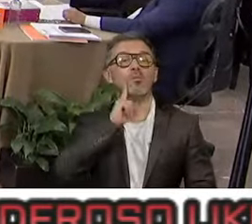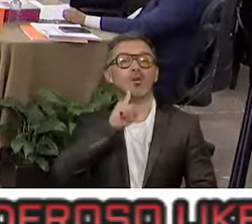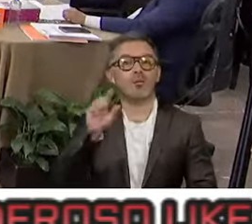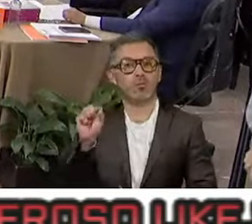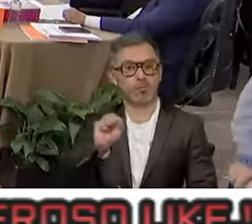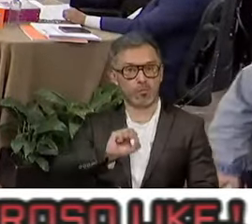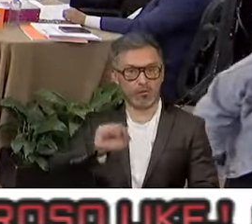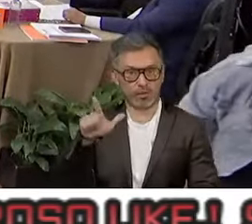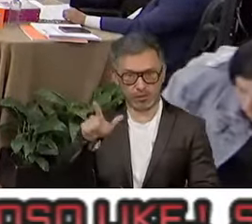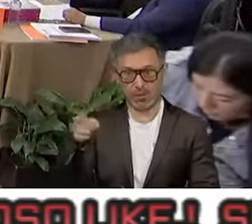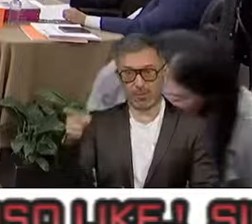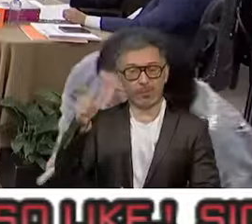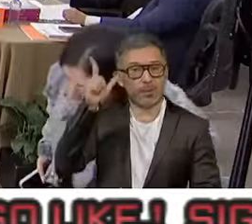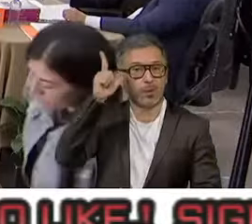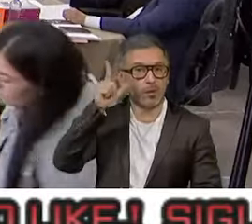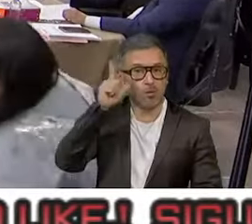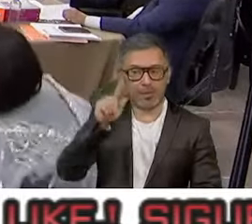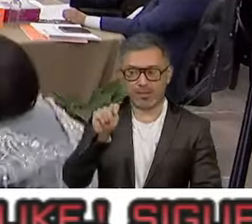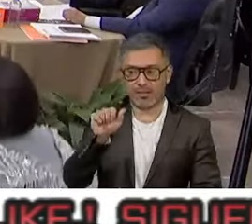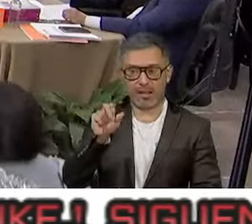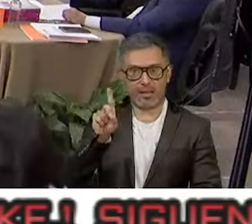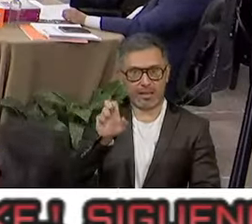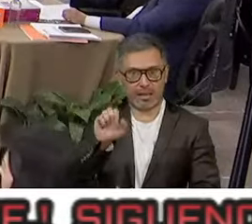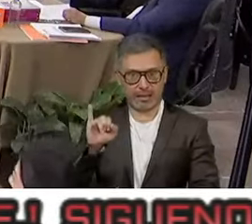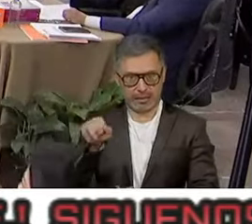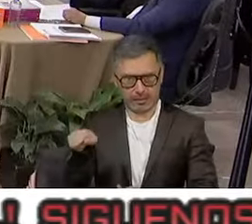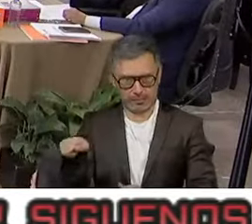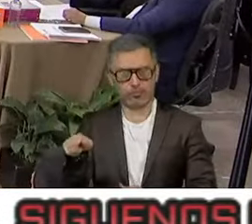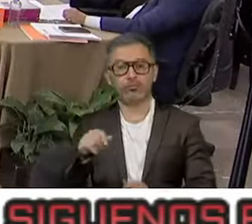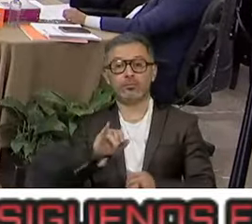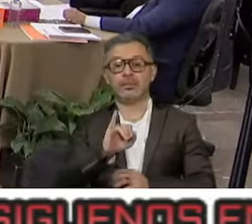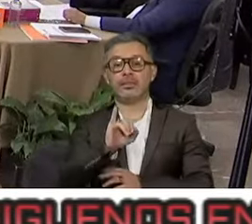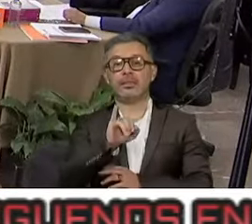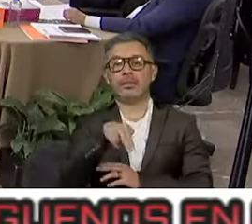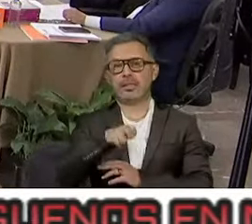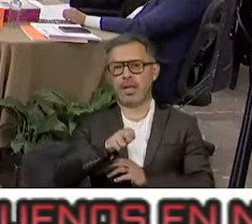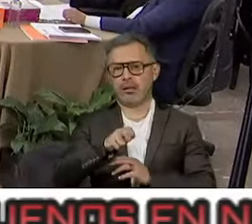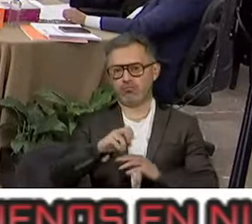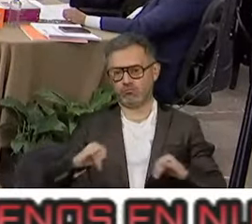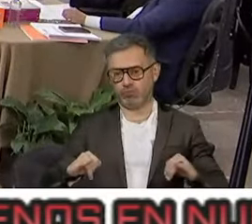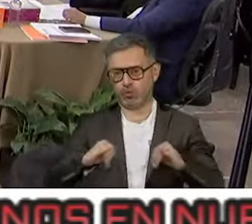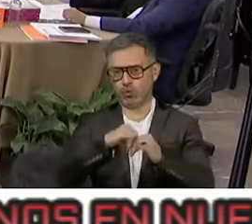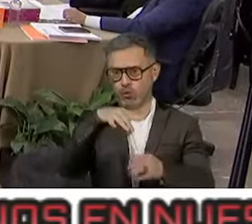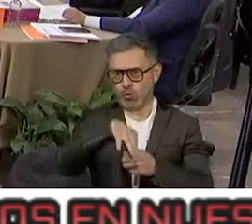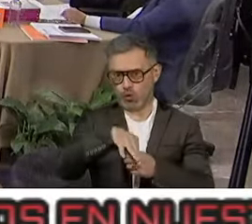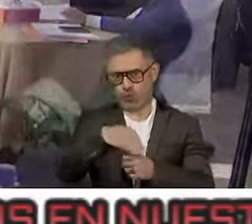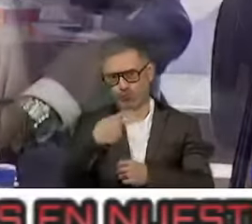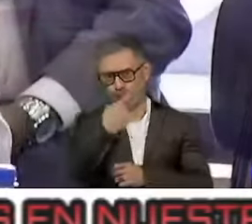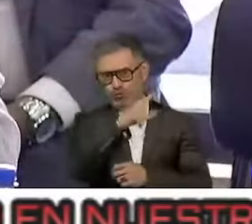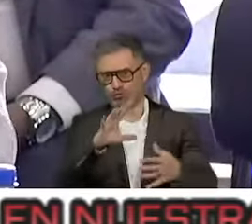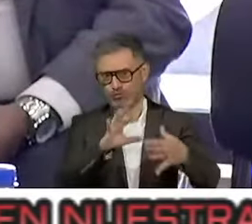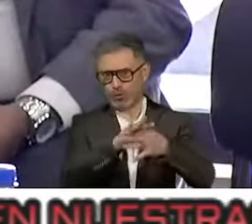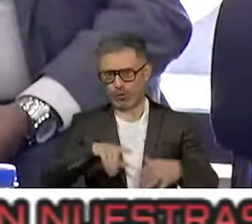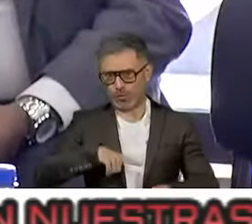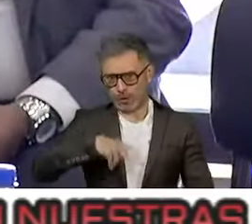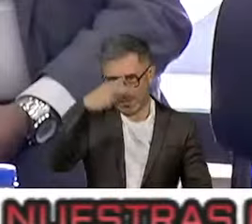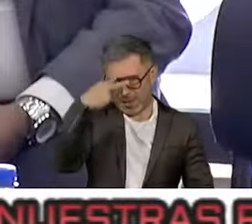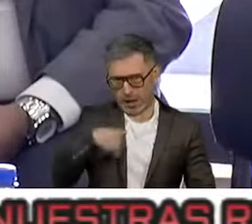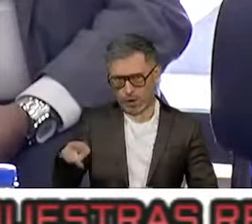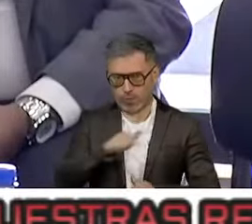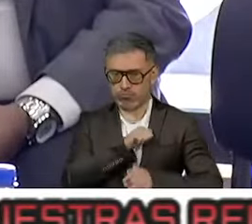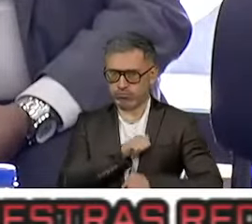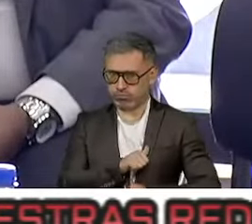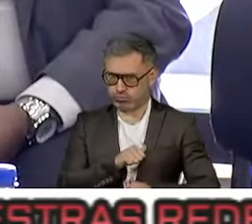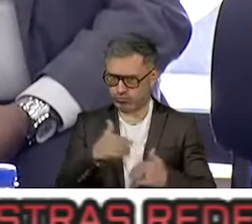Guadalupe Taddei, asumió la conducción de este importante órgano del Estado mexicano. En retrospectiva, creo que